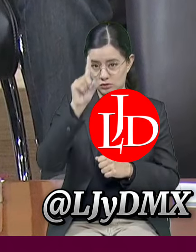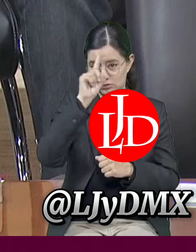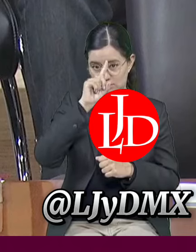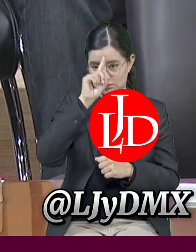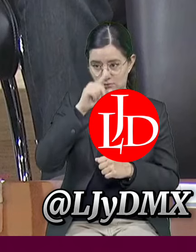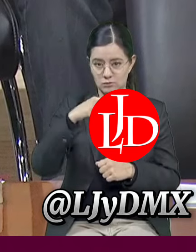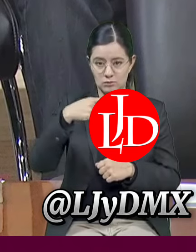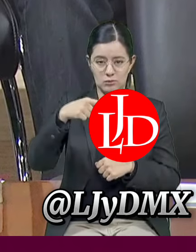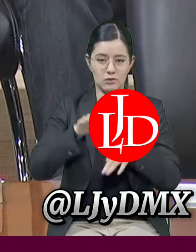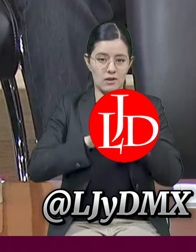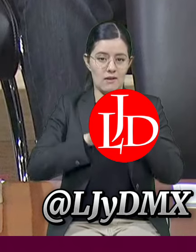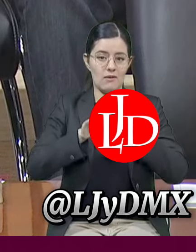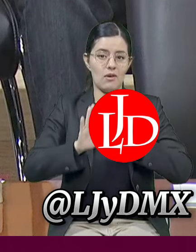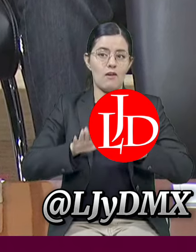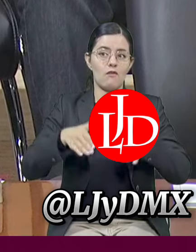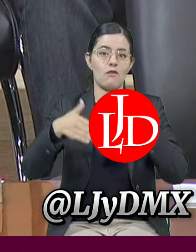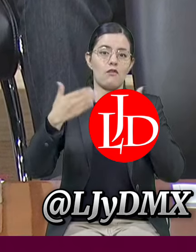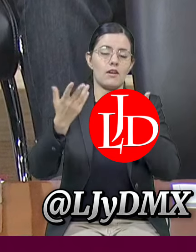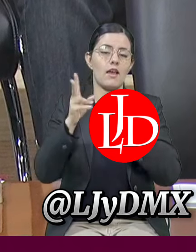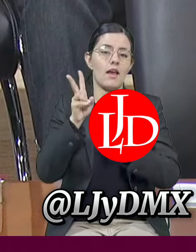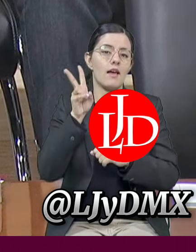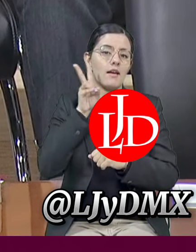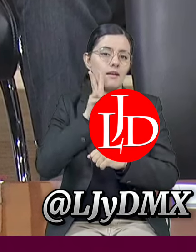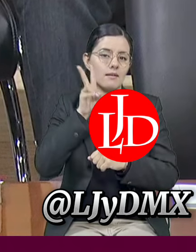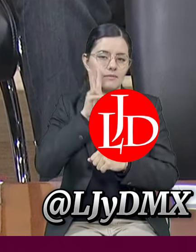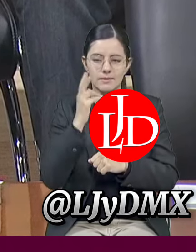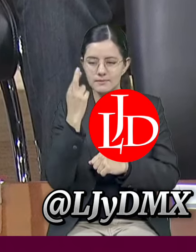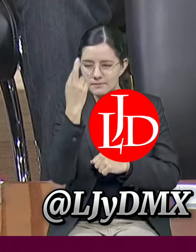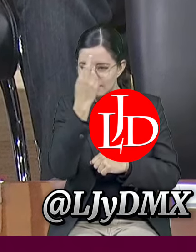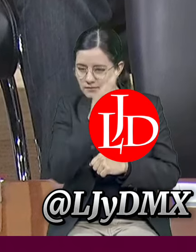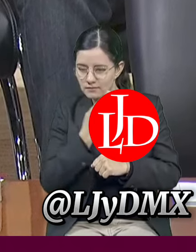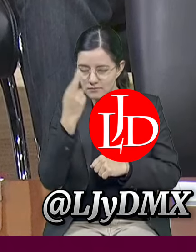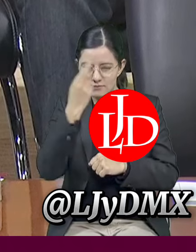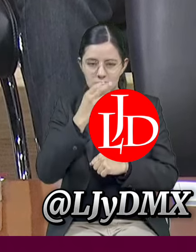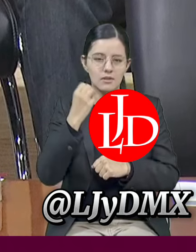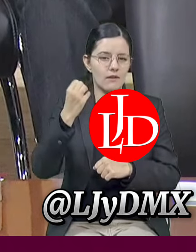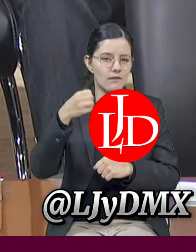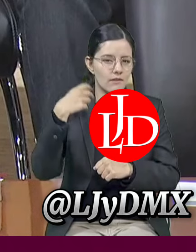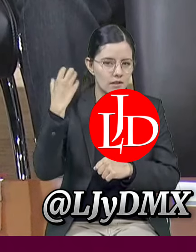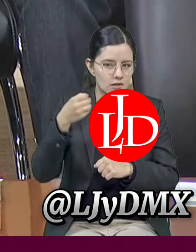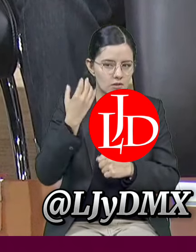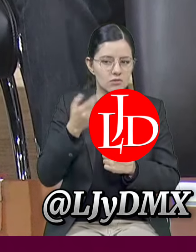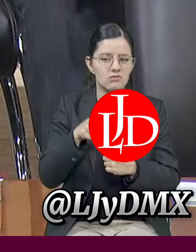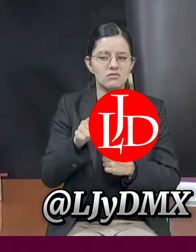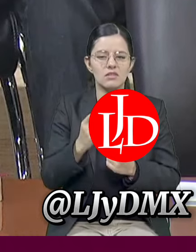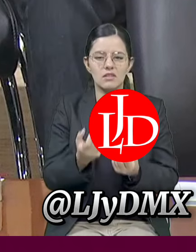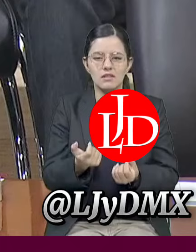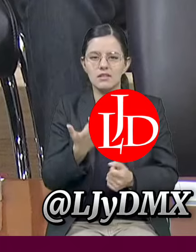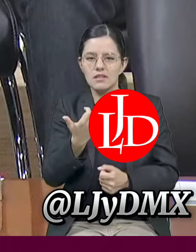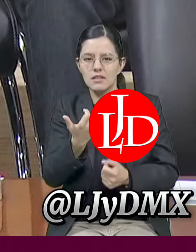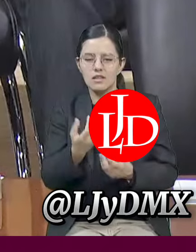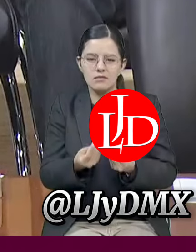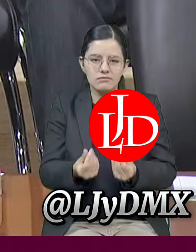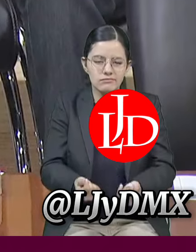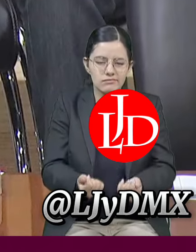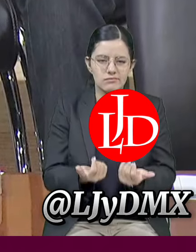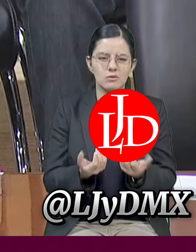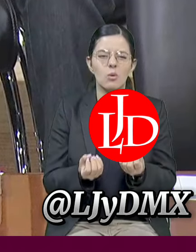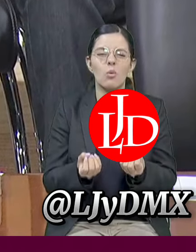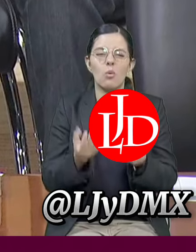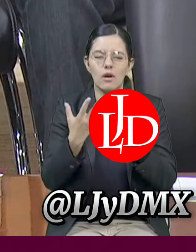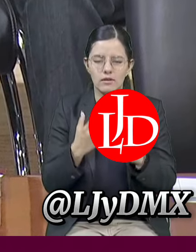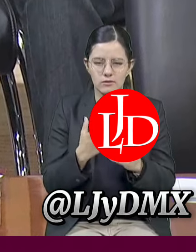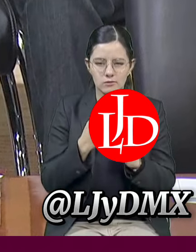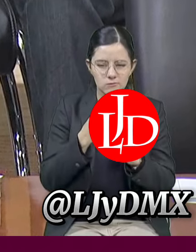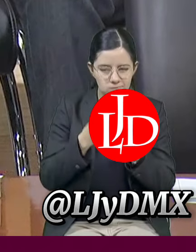tarea en campo de verificación de eventos y cuantificar montos de gastos de campaña y me parece que